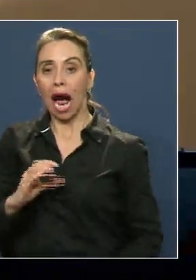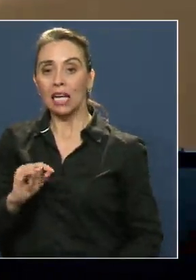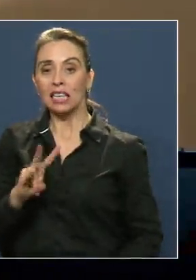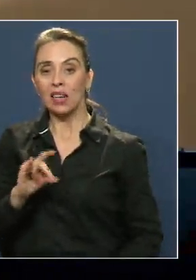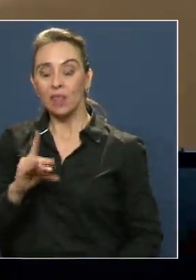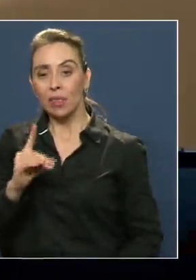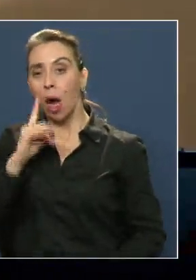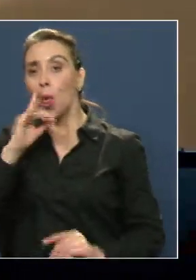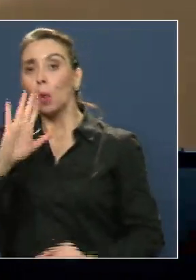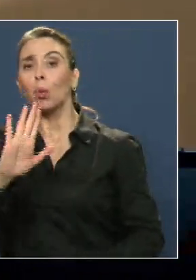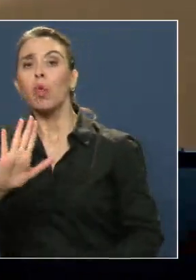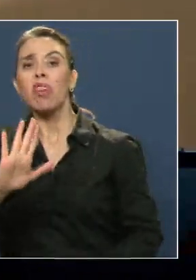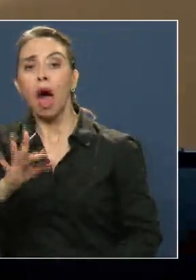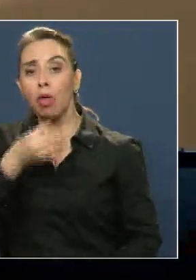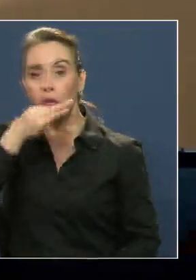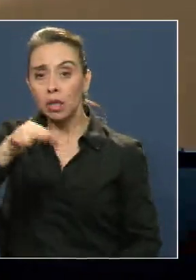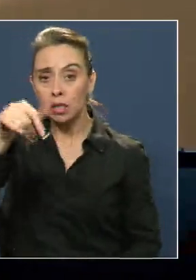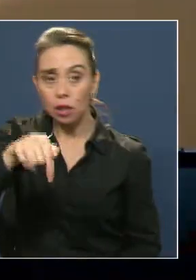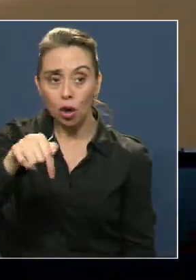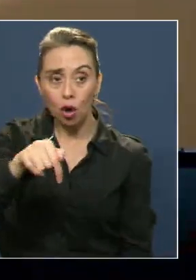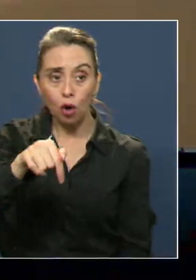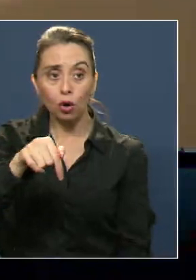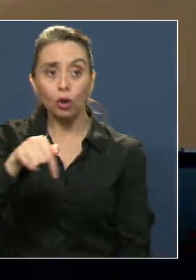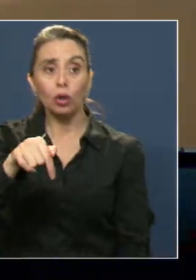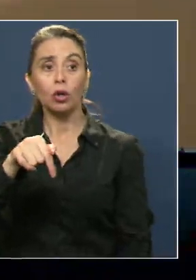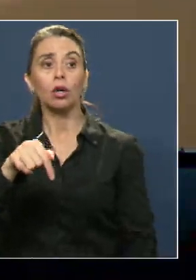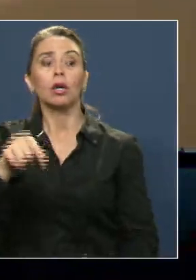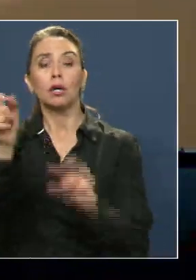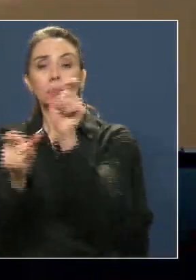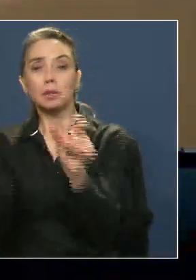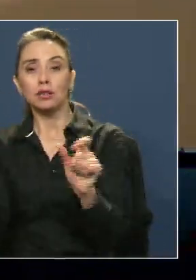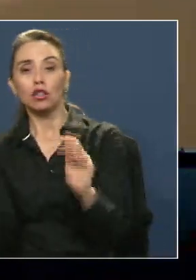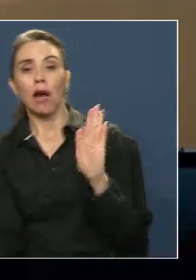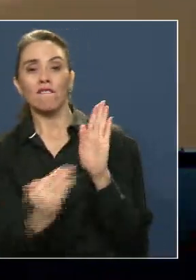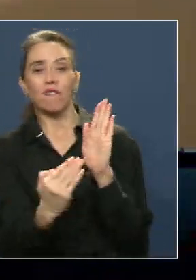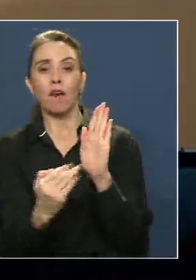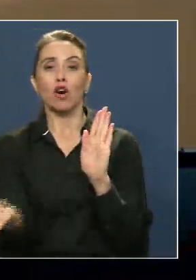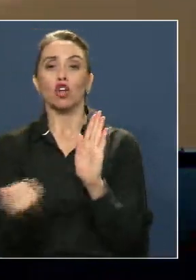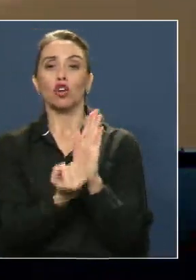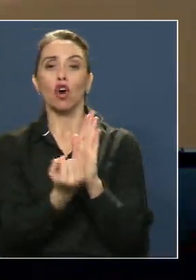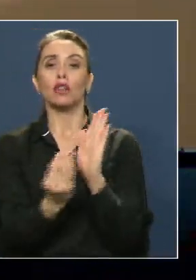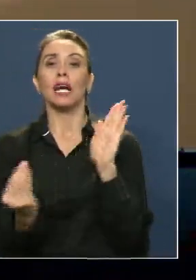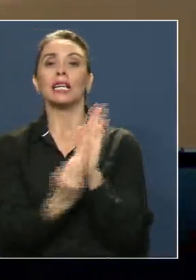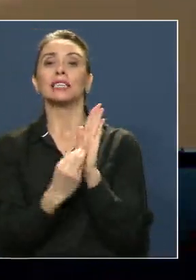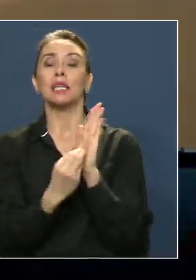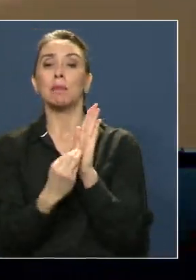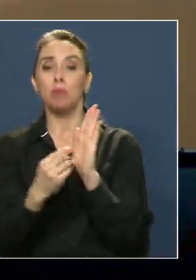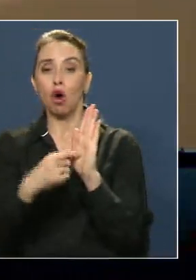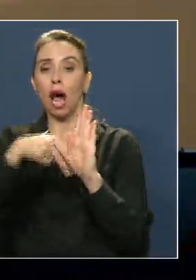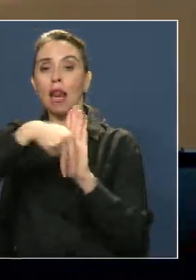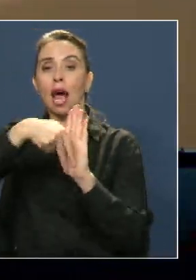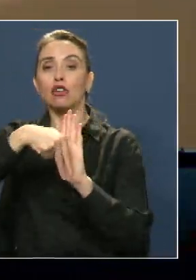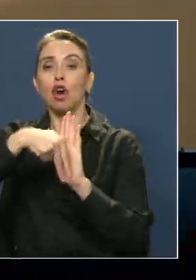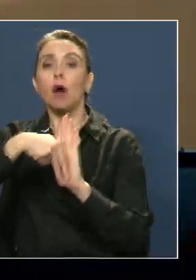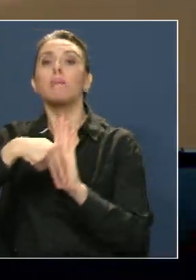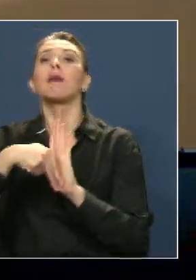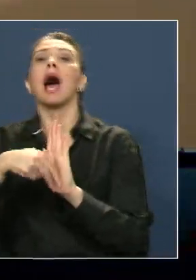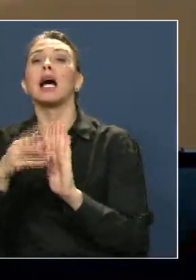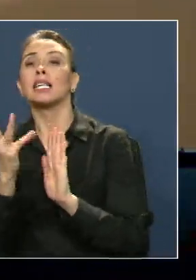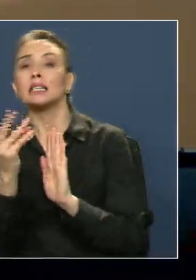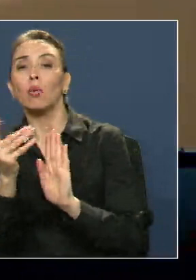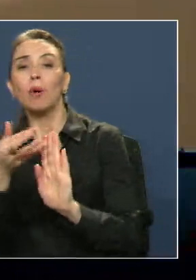el día de hoy que están los que están a favor o en contra de la retroactividad de esta norma, cuando todos